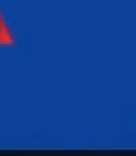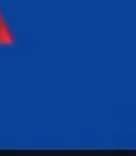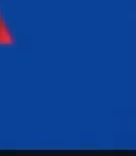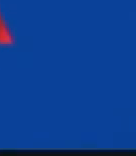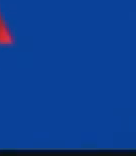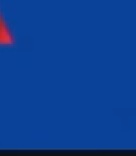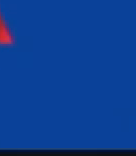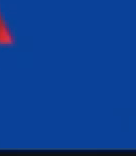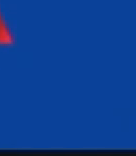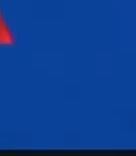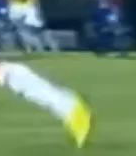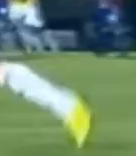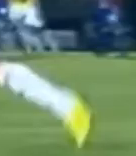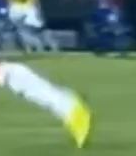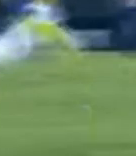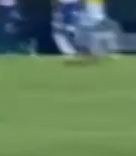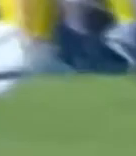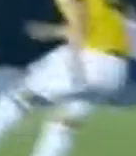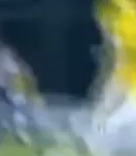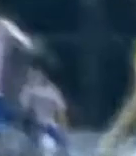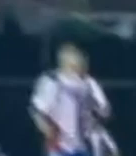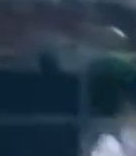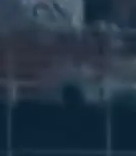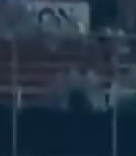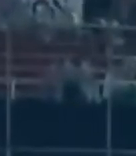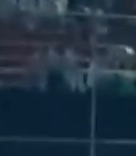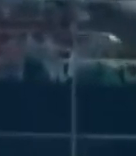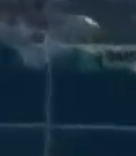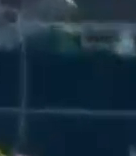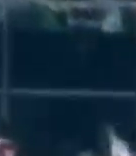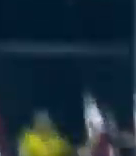una ciudad para todos.